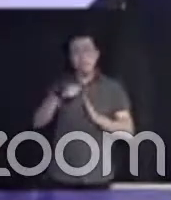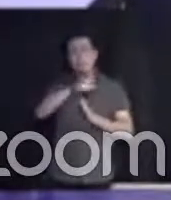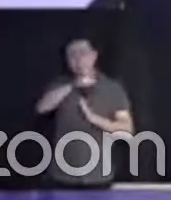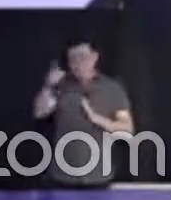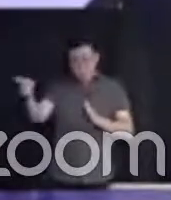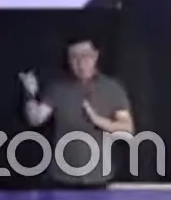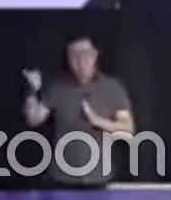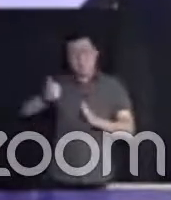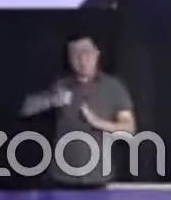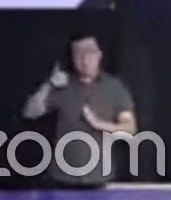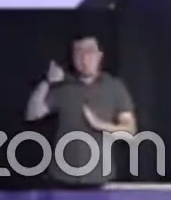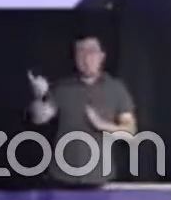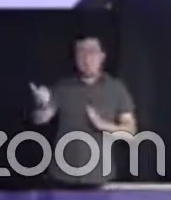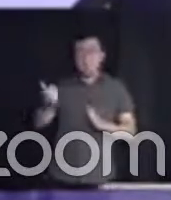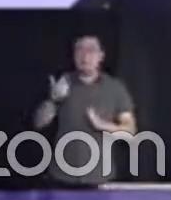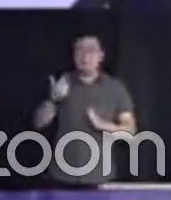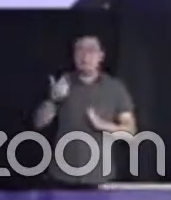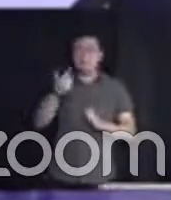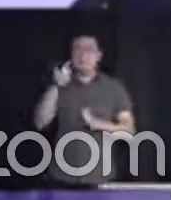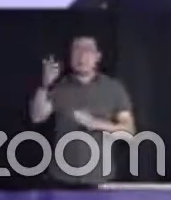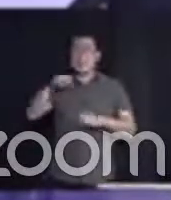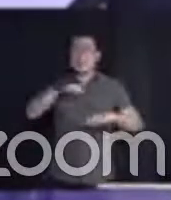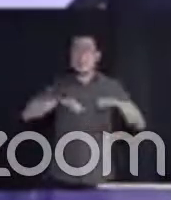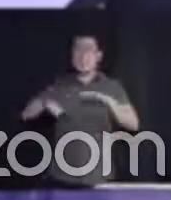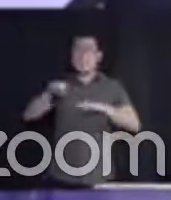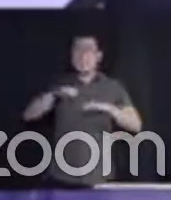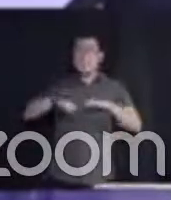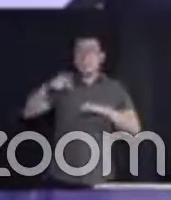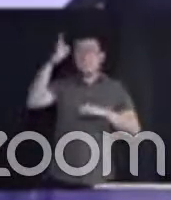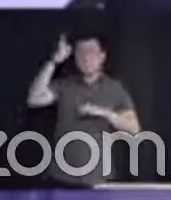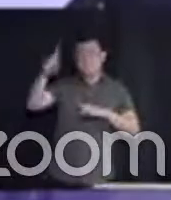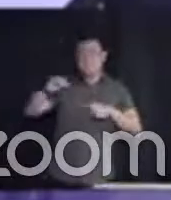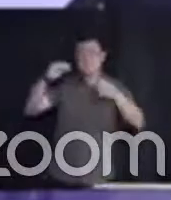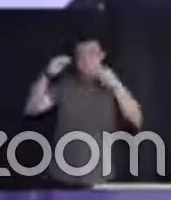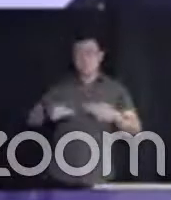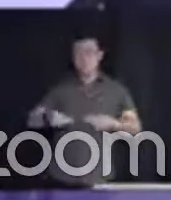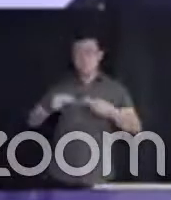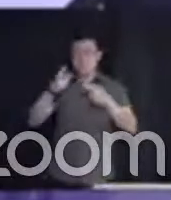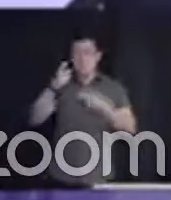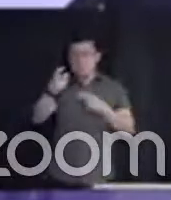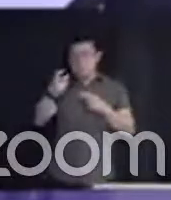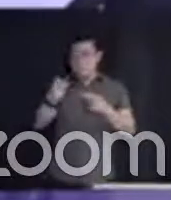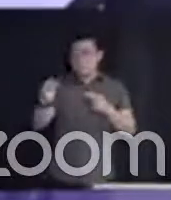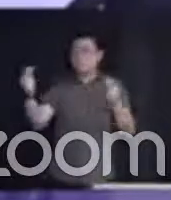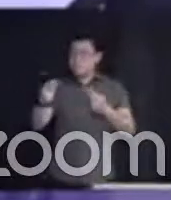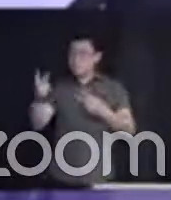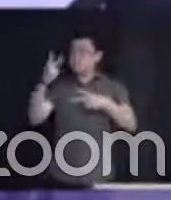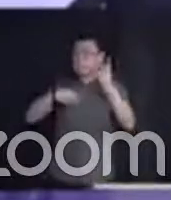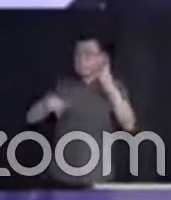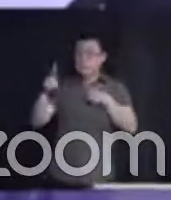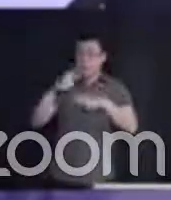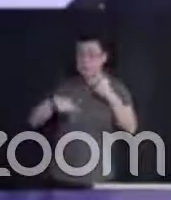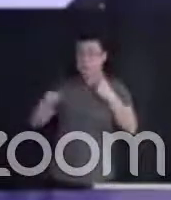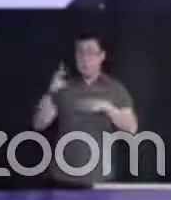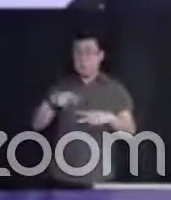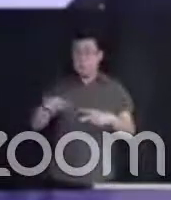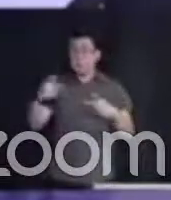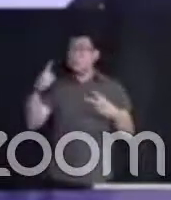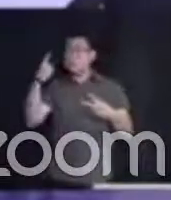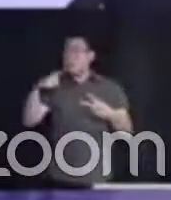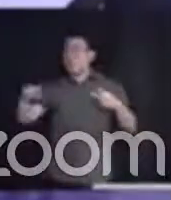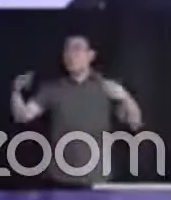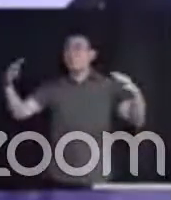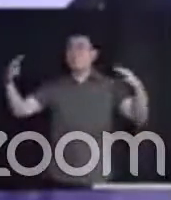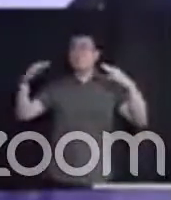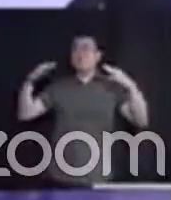ustedes. Ustedes están aquí porque quieren ser empresarios exitosos. Hay que estar en los eventos para escuchar como estuvieron